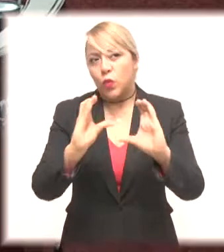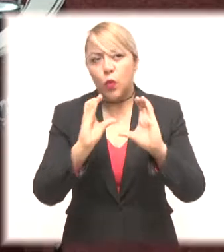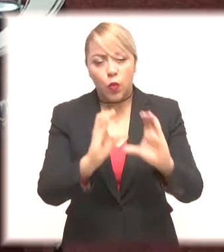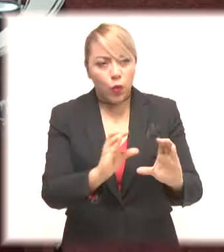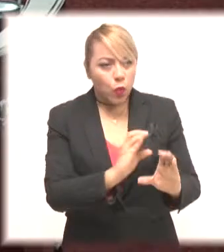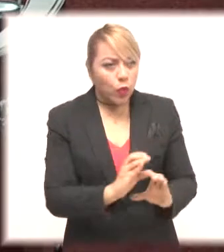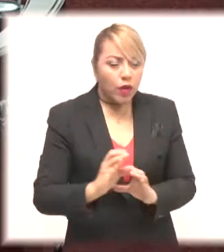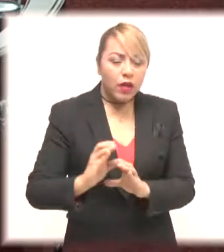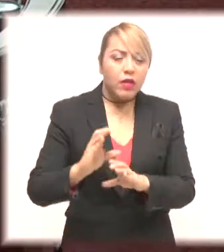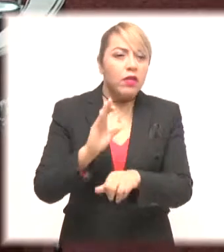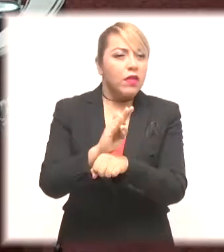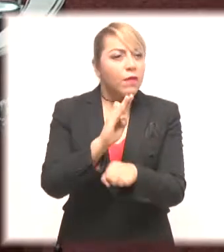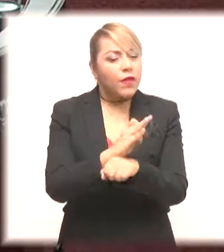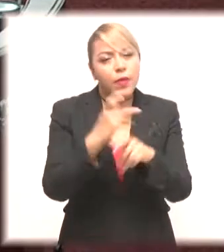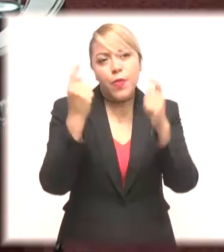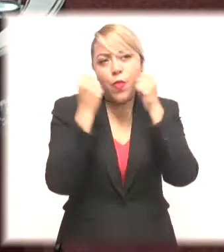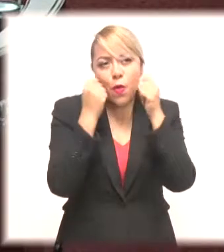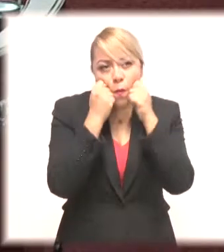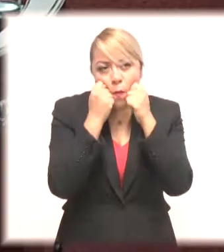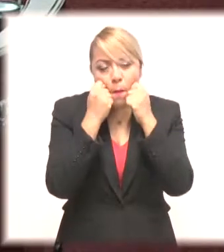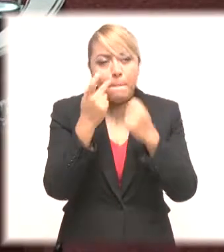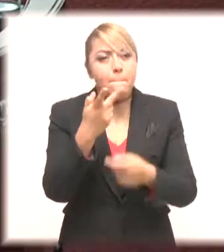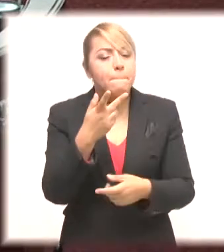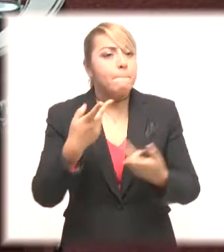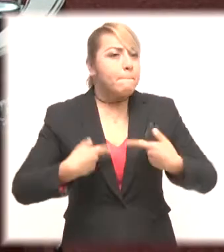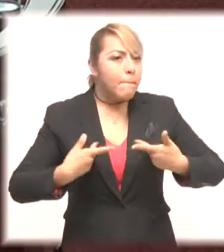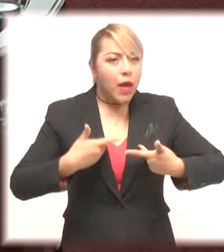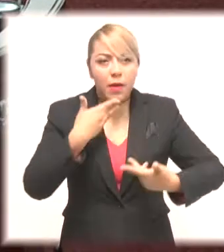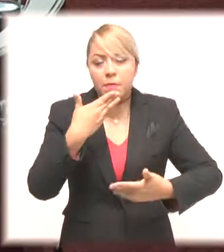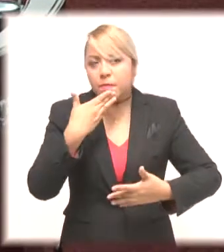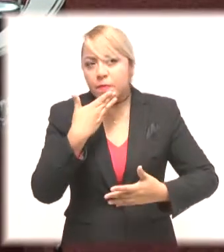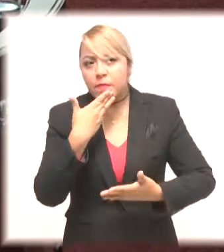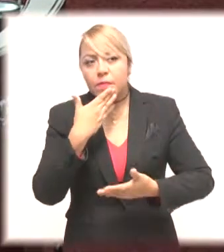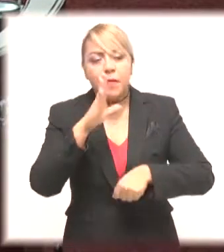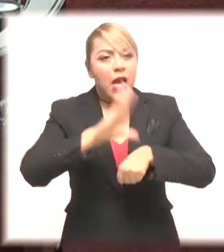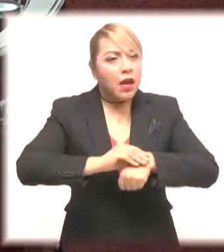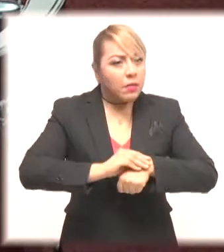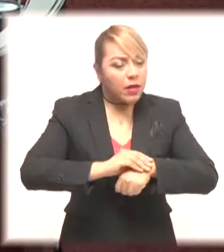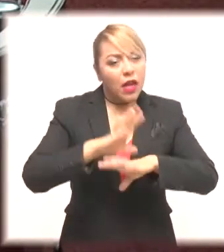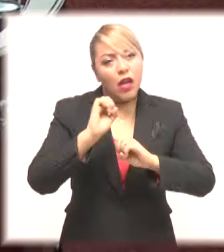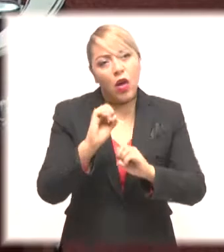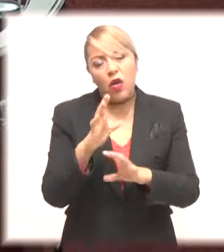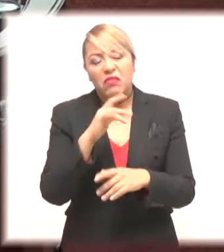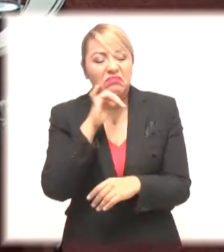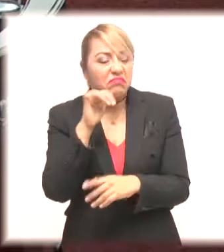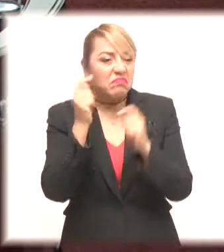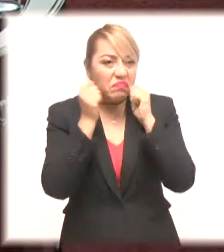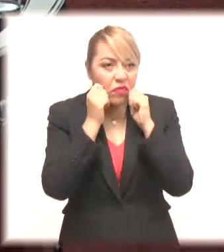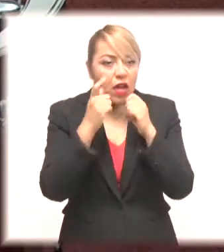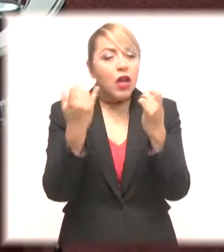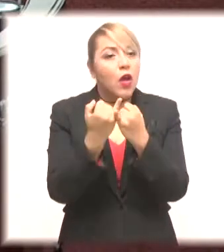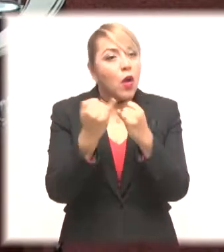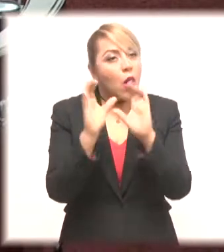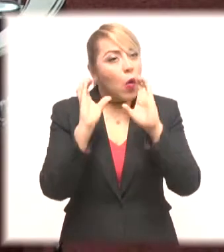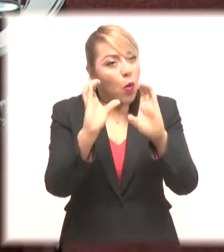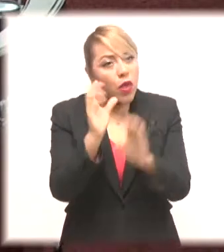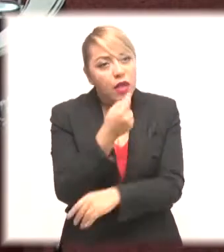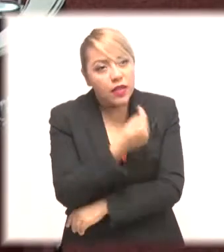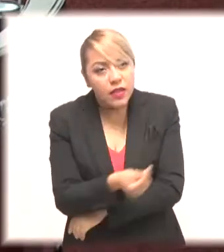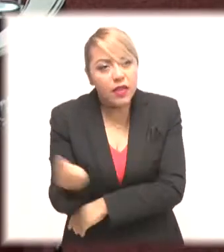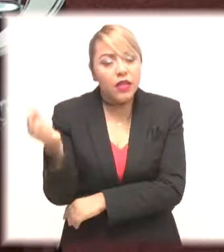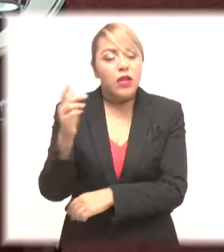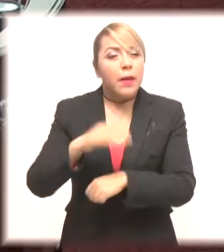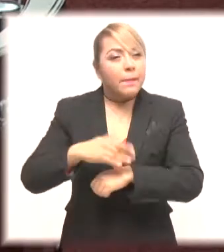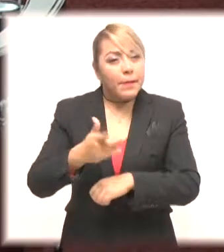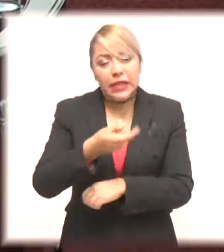personas, sin importar su condición migratoria, con énfasis en garantizar el interés superior de la niñez, cuidando el trato a las